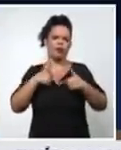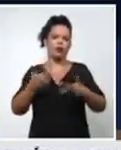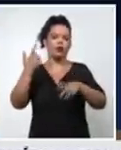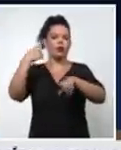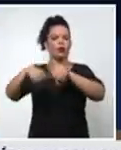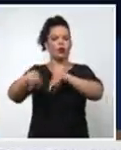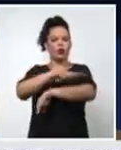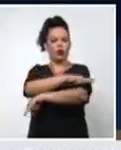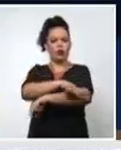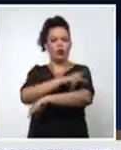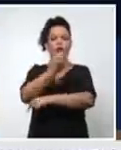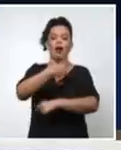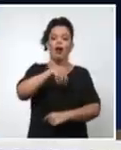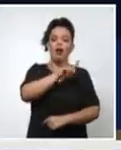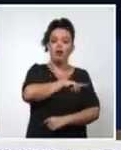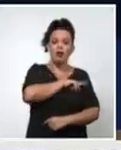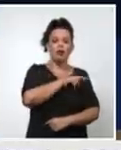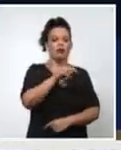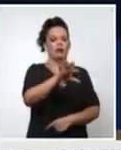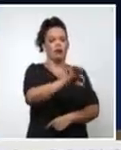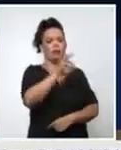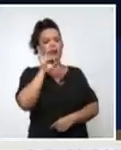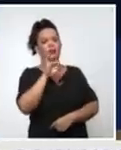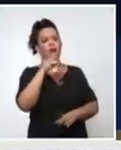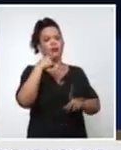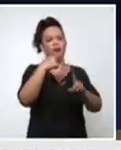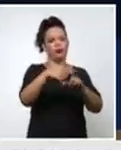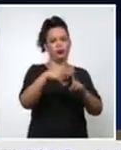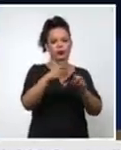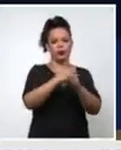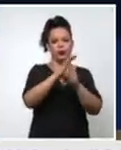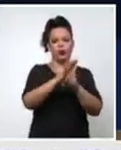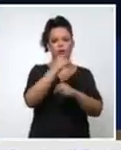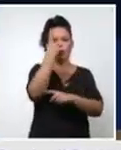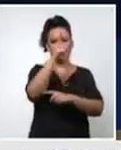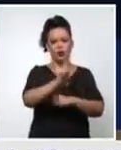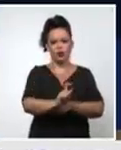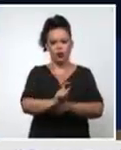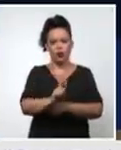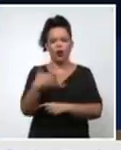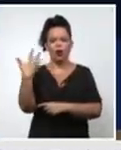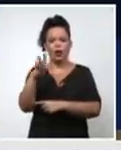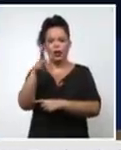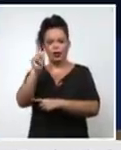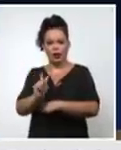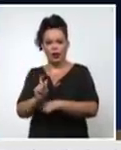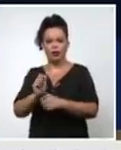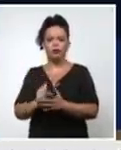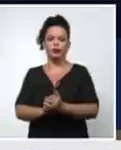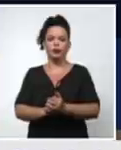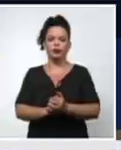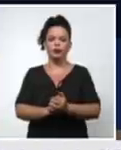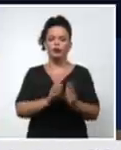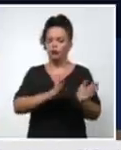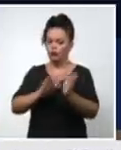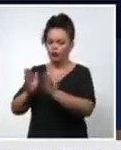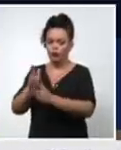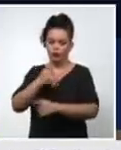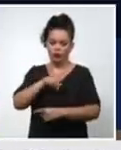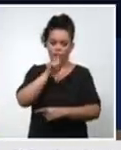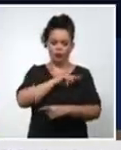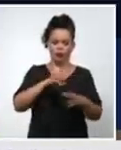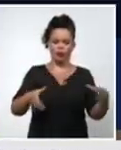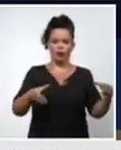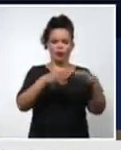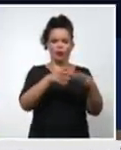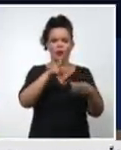un extranjero en nuestro país. Los 25 casos confirmados, 15 son del sexo femenino,